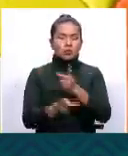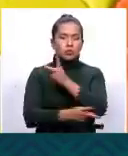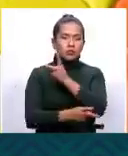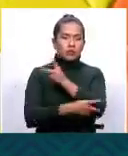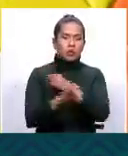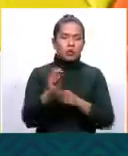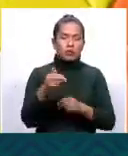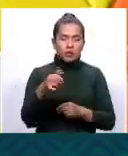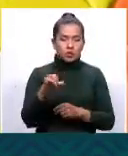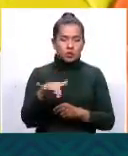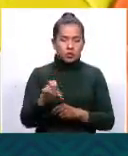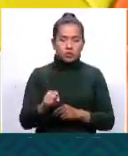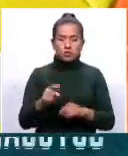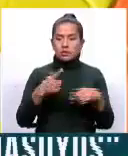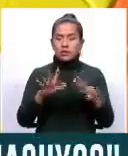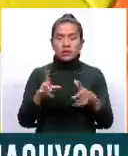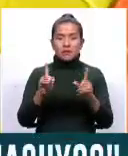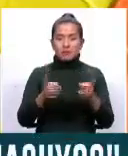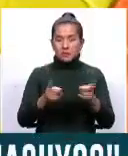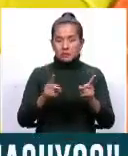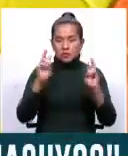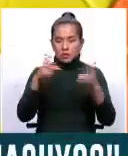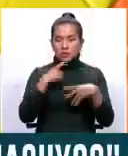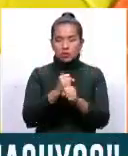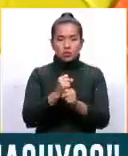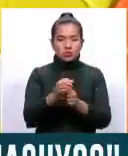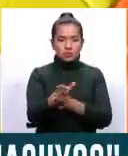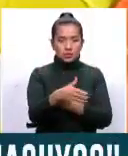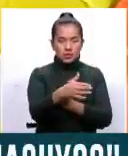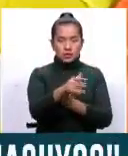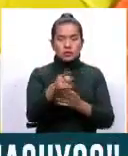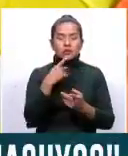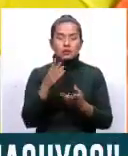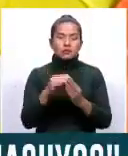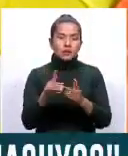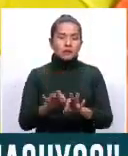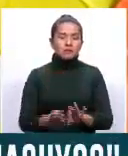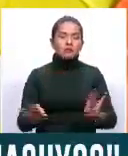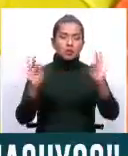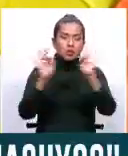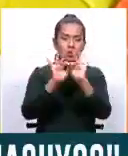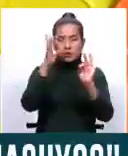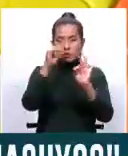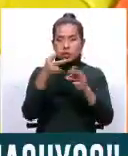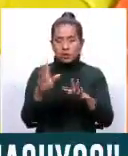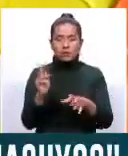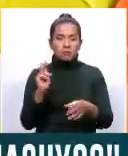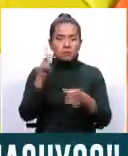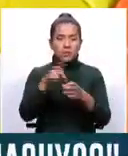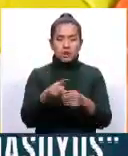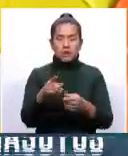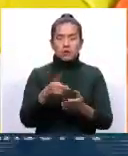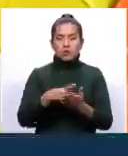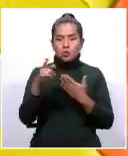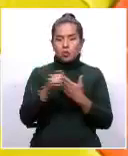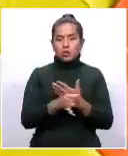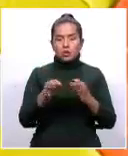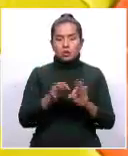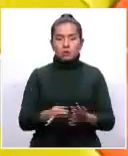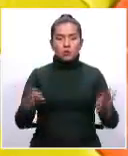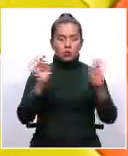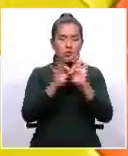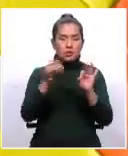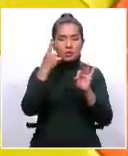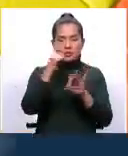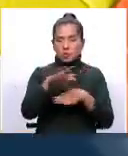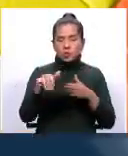tema del complejo de producción piscícola, esto es muy importante porque forma parte de uno de los proyectos estratégicos